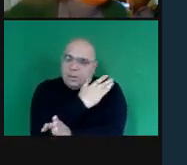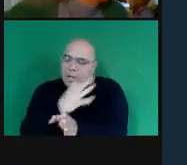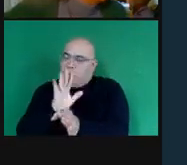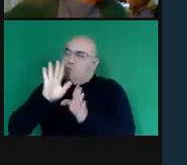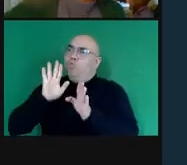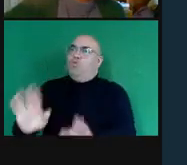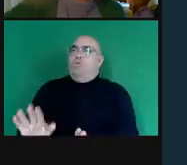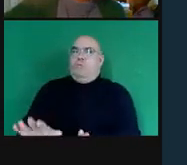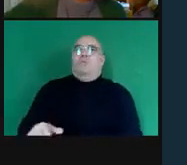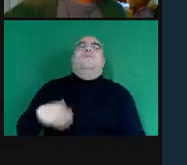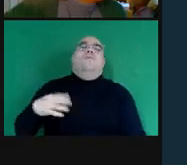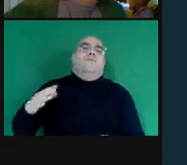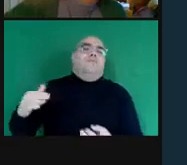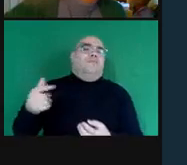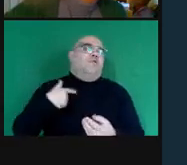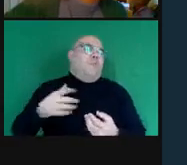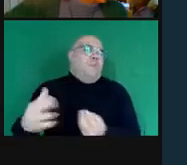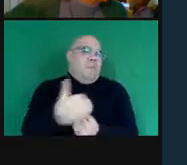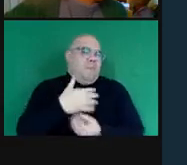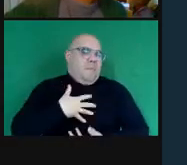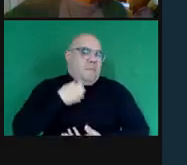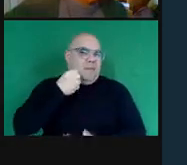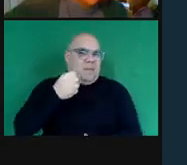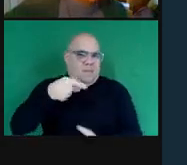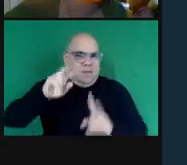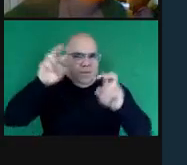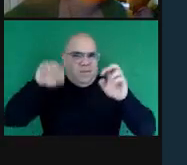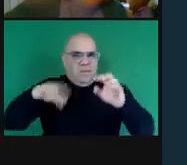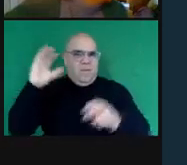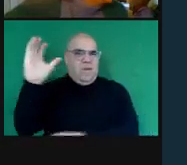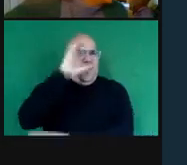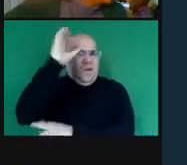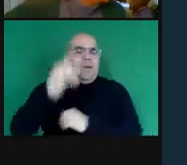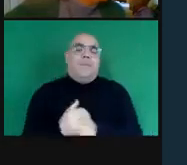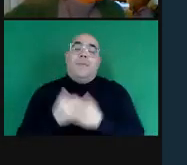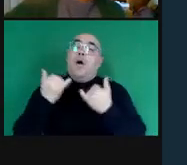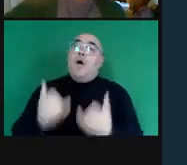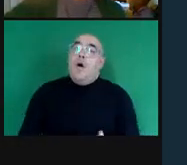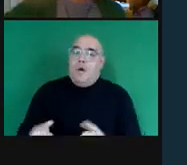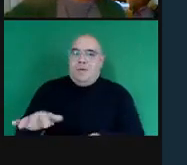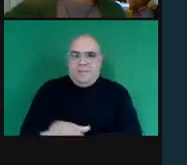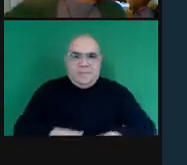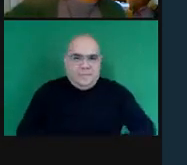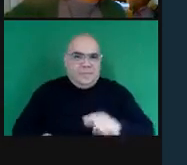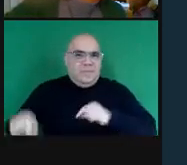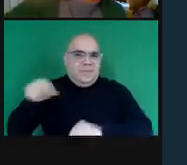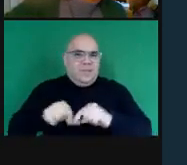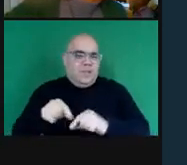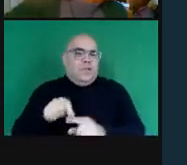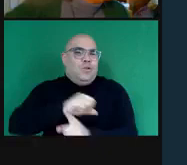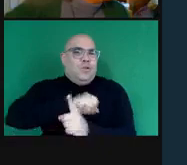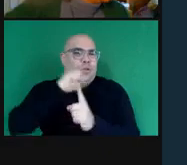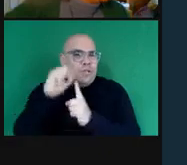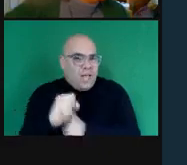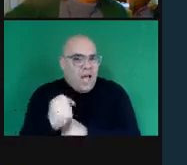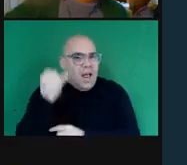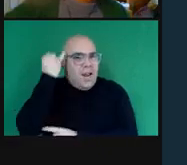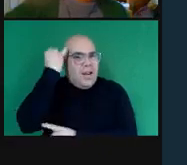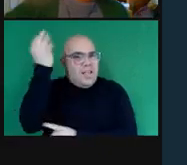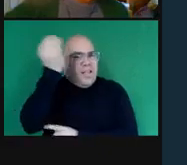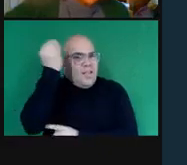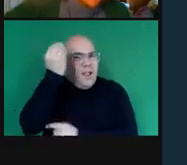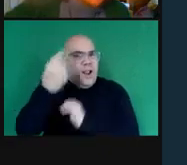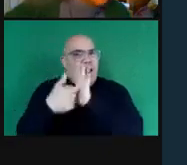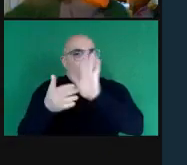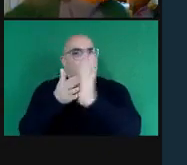un laboratorio de diversidad cultural, social e ideológica, donde nos encontramos todos los días en busca